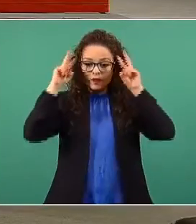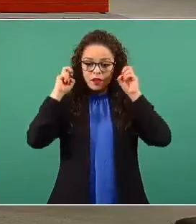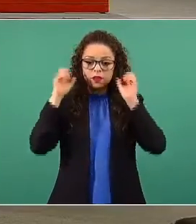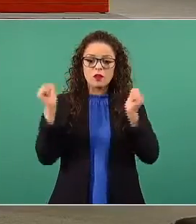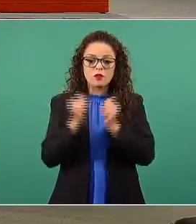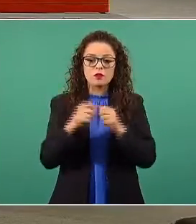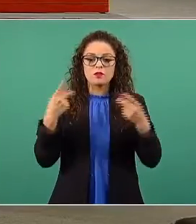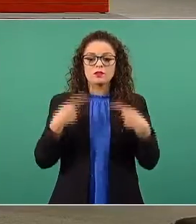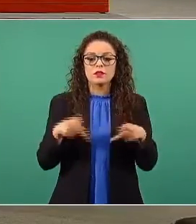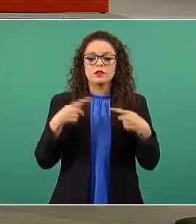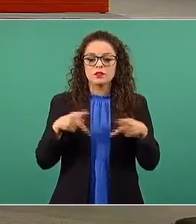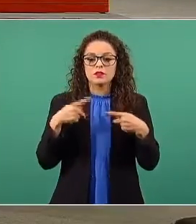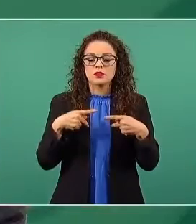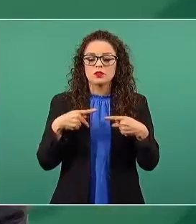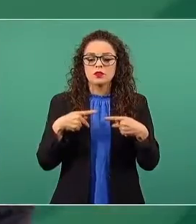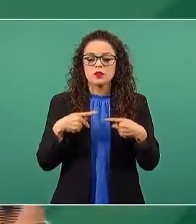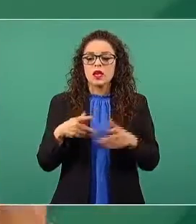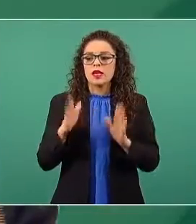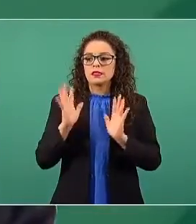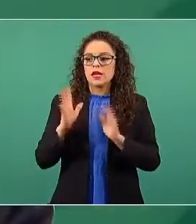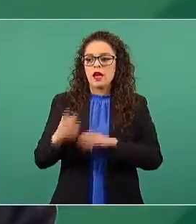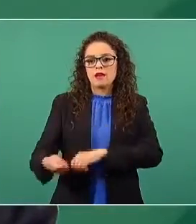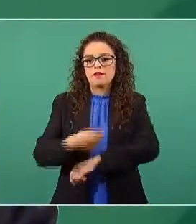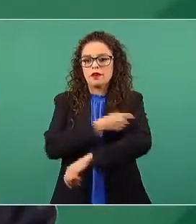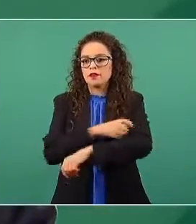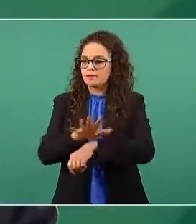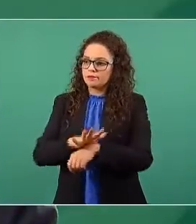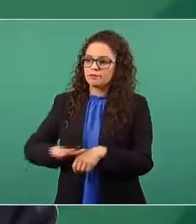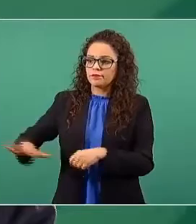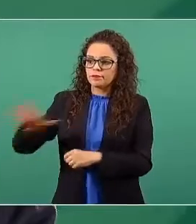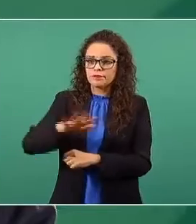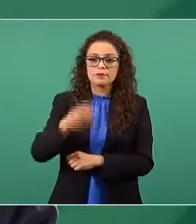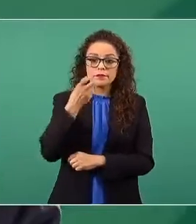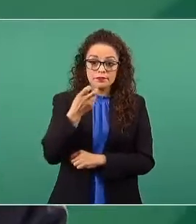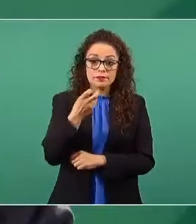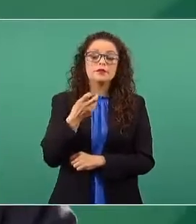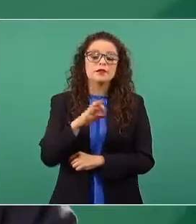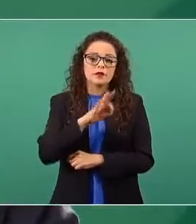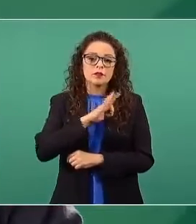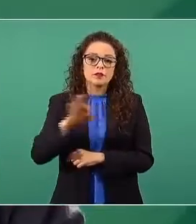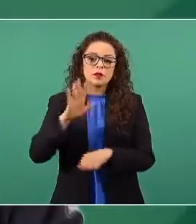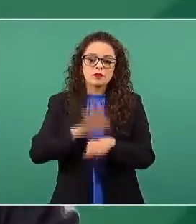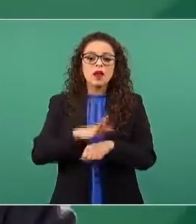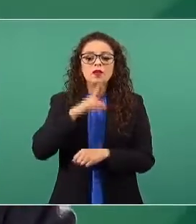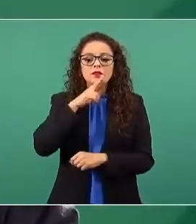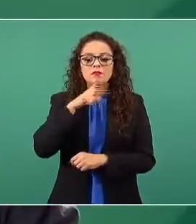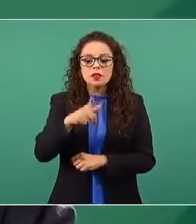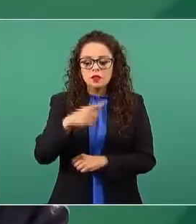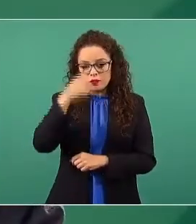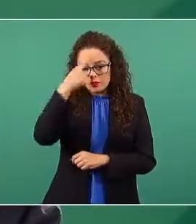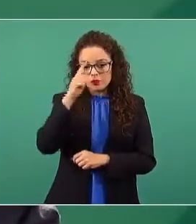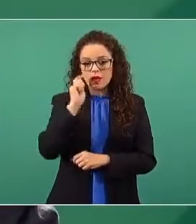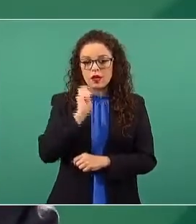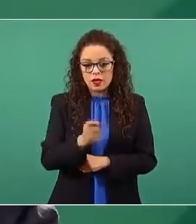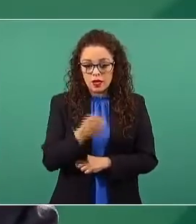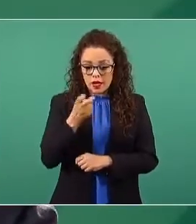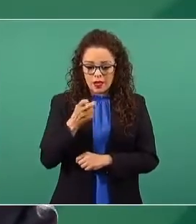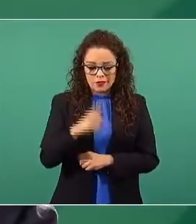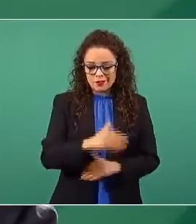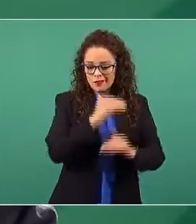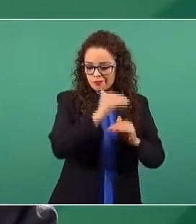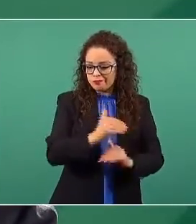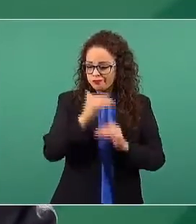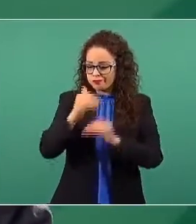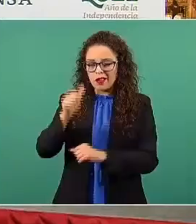población adulta ya vacunada y entonces estemos mejor preparados por si acaso en estos ciclos estacionales que tienen las